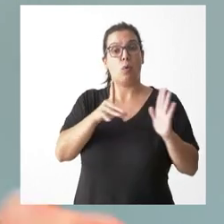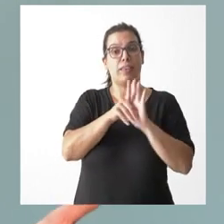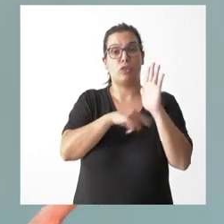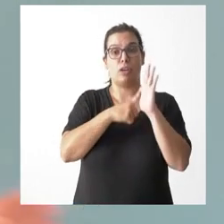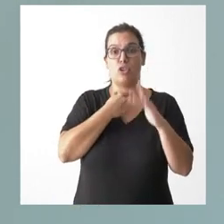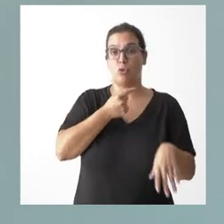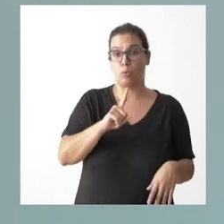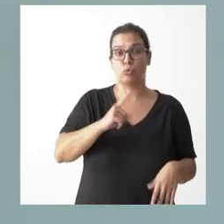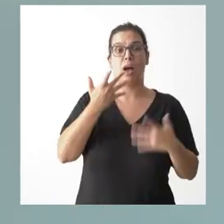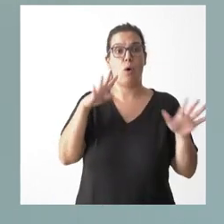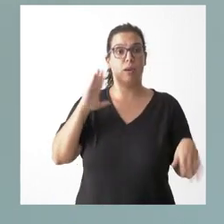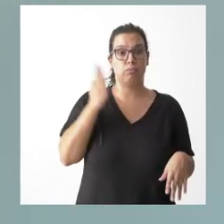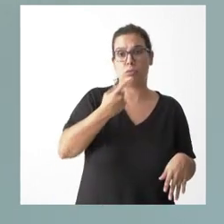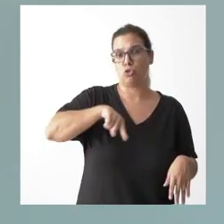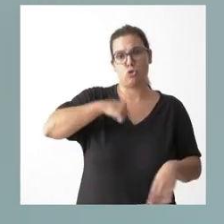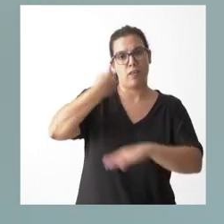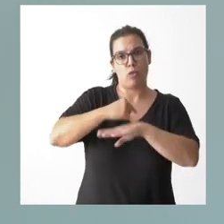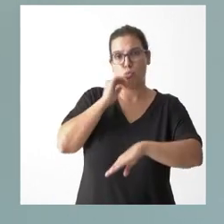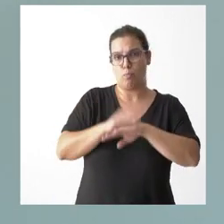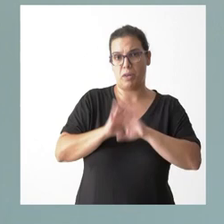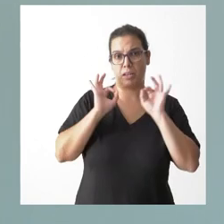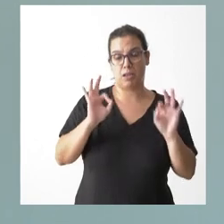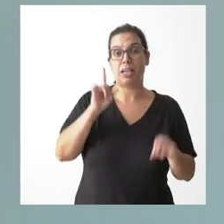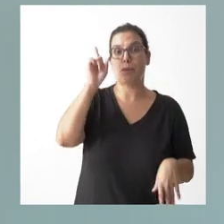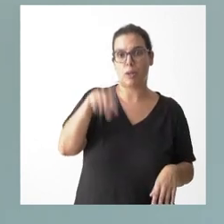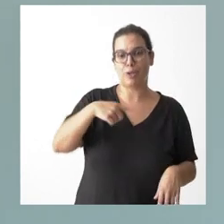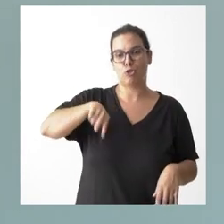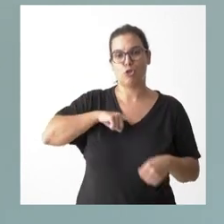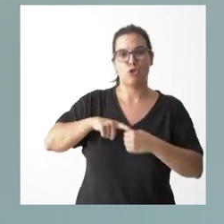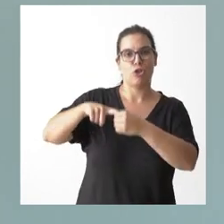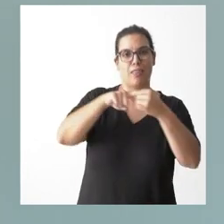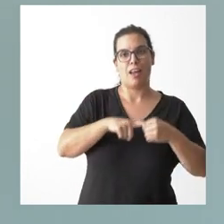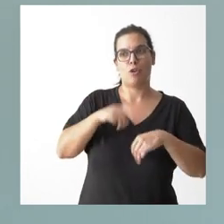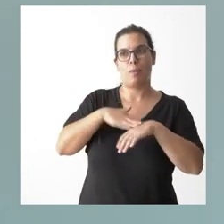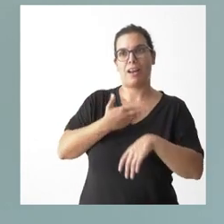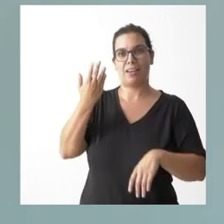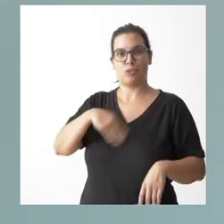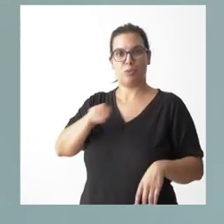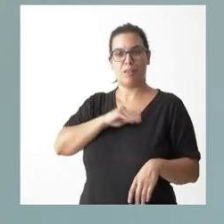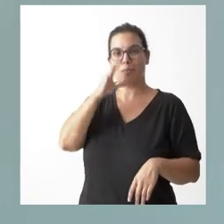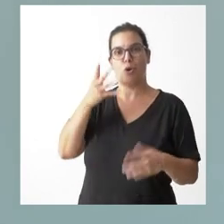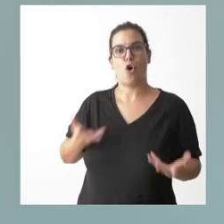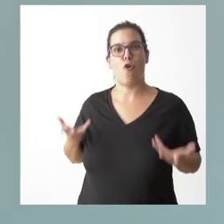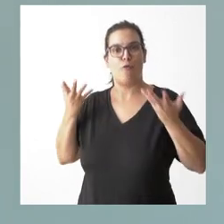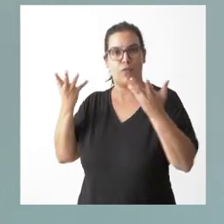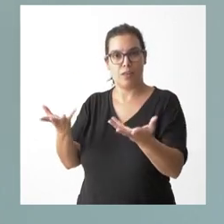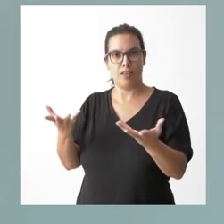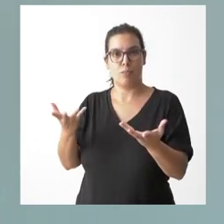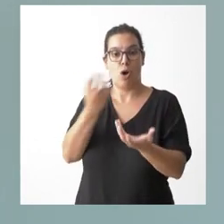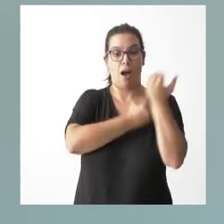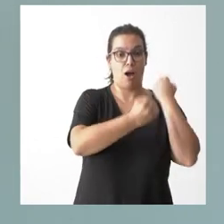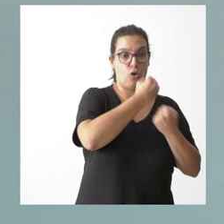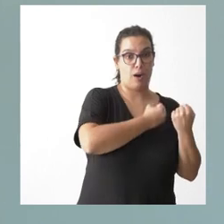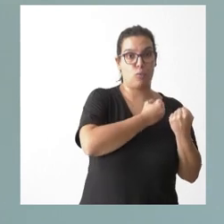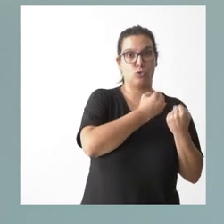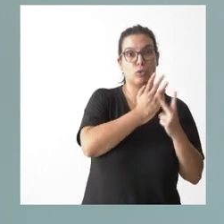nuestra obligación cumplirlo, sino que también estamos siendo solidarios con el conjunto nacional desde el punto de vista que estamos haciendo ahorro energético, pero también